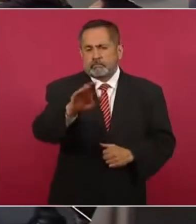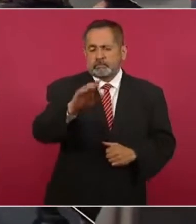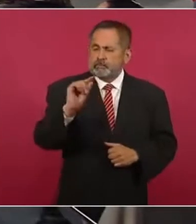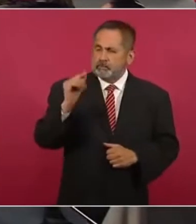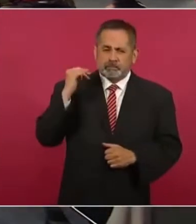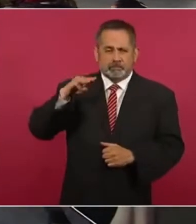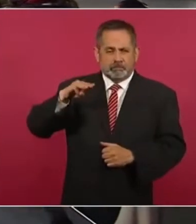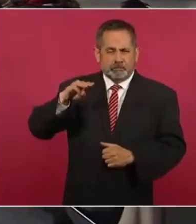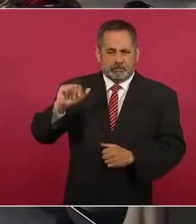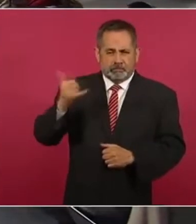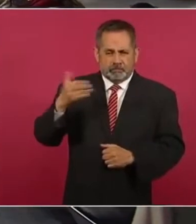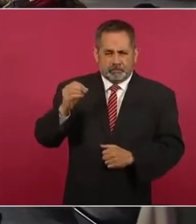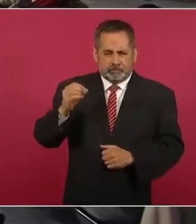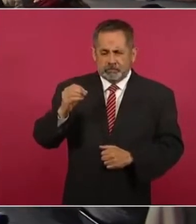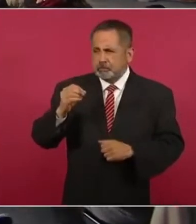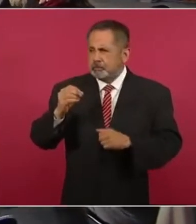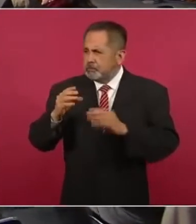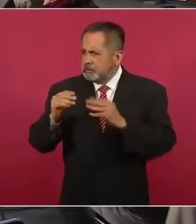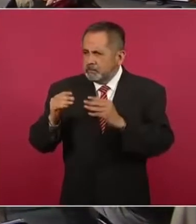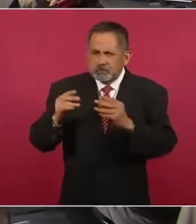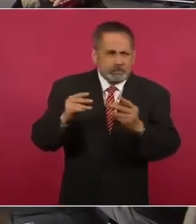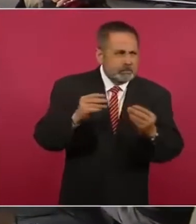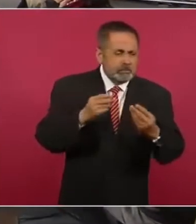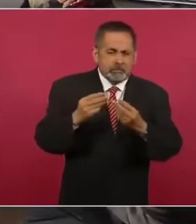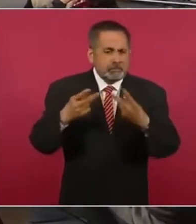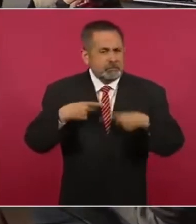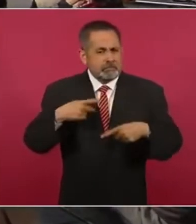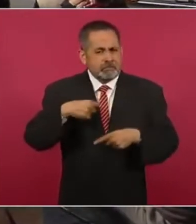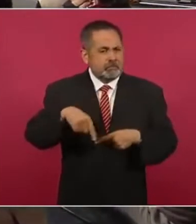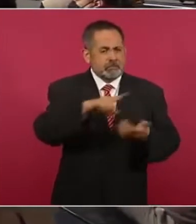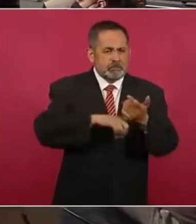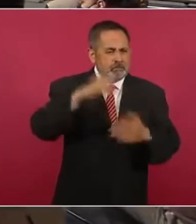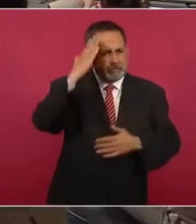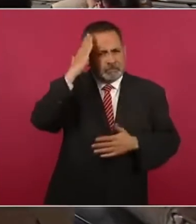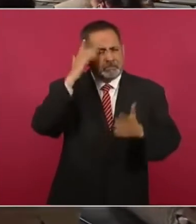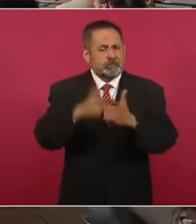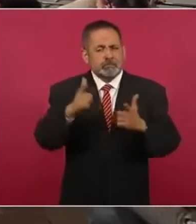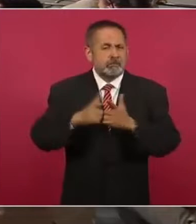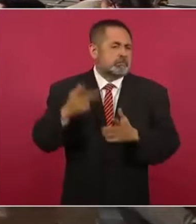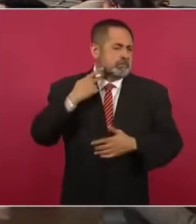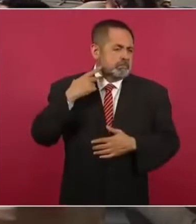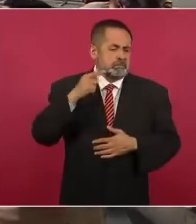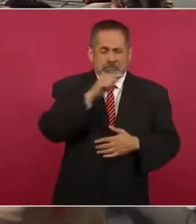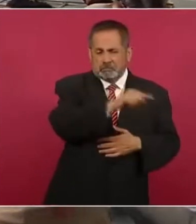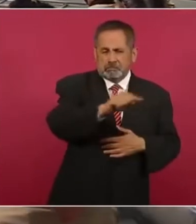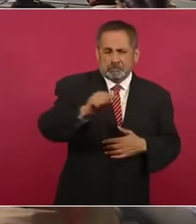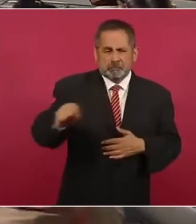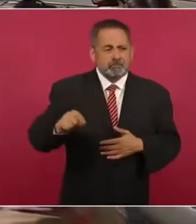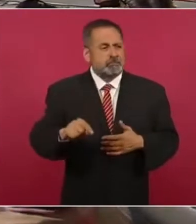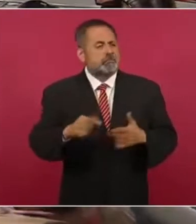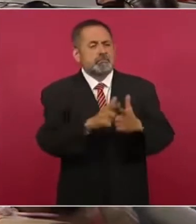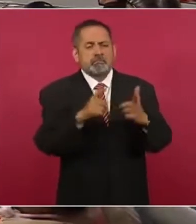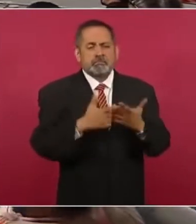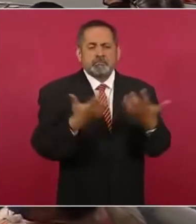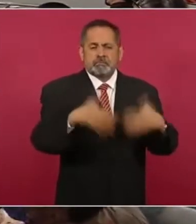se han acelerado los comentarios de los dirigentes de partido político, grupos empresariales en